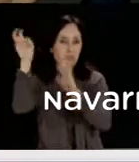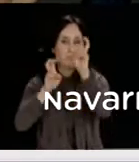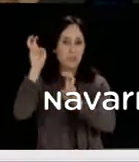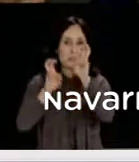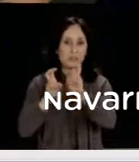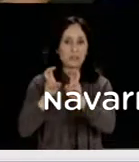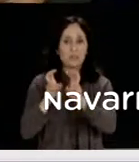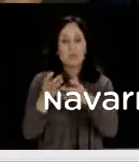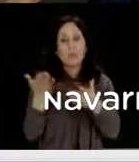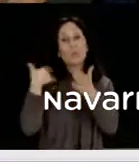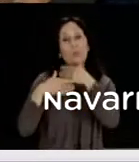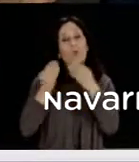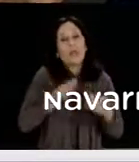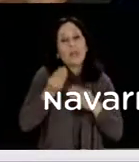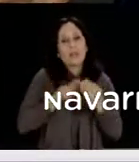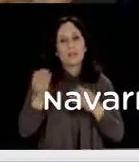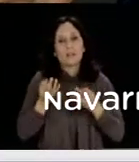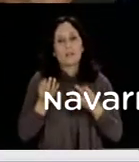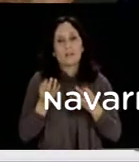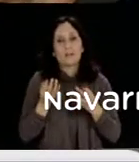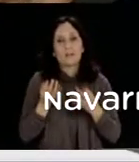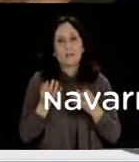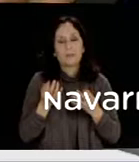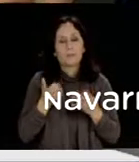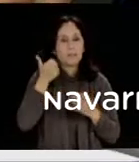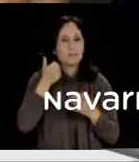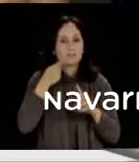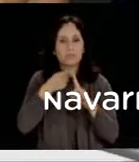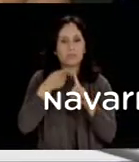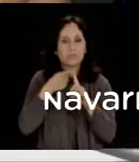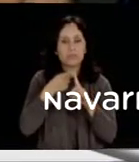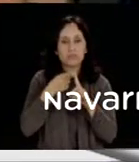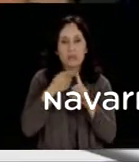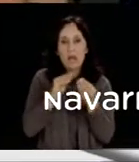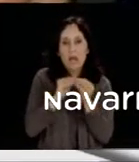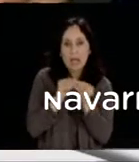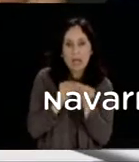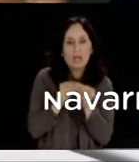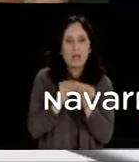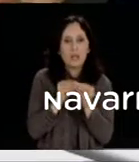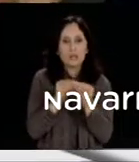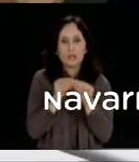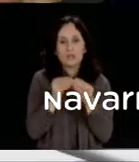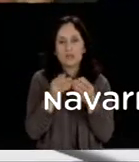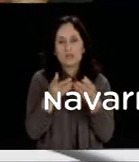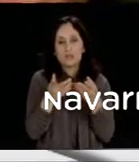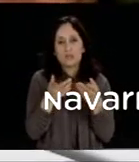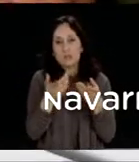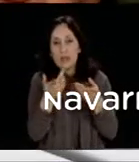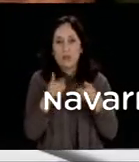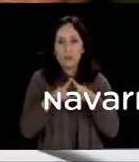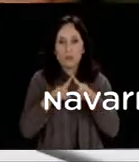que, bueno, se dedicaban pues fundamentalmente caldereros, a arreglar y chatarra, bueno, chatarra más